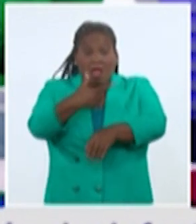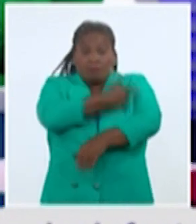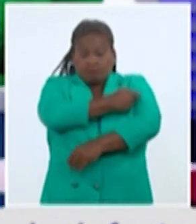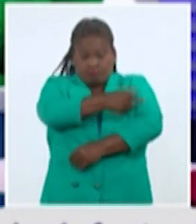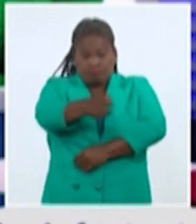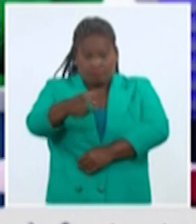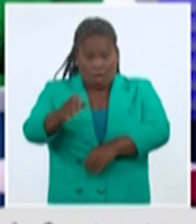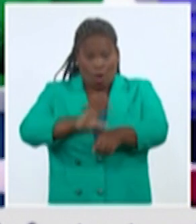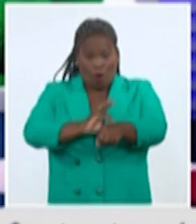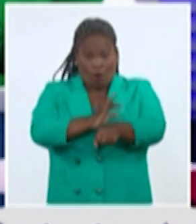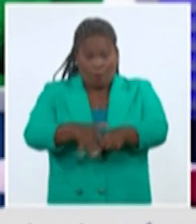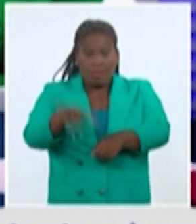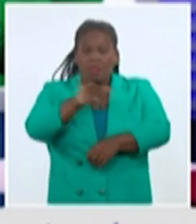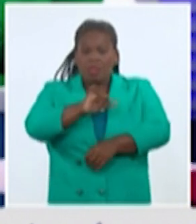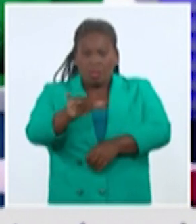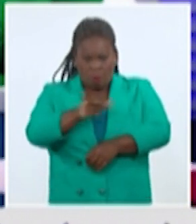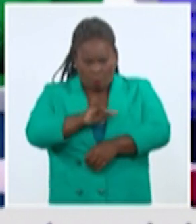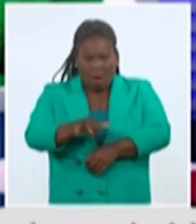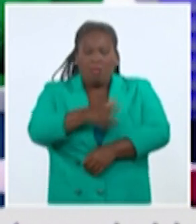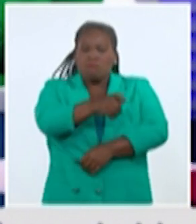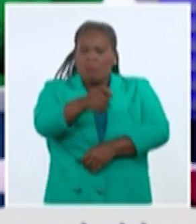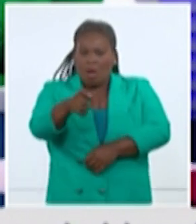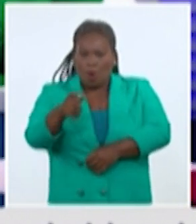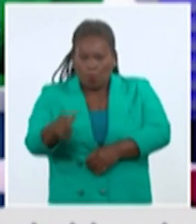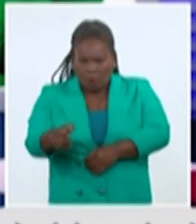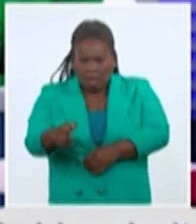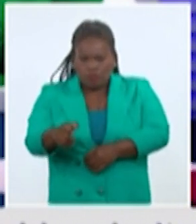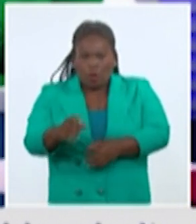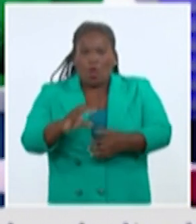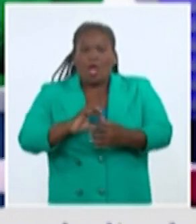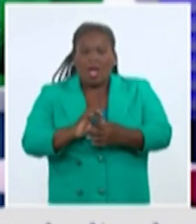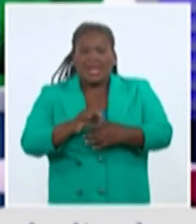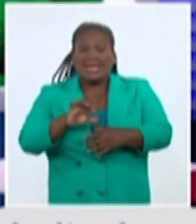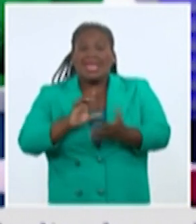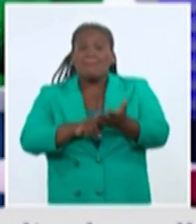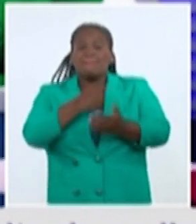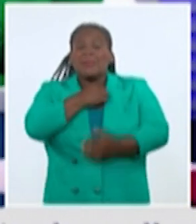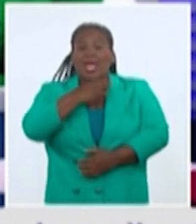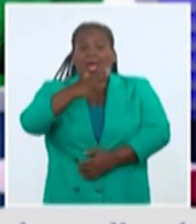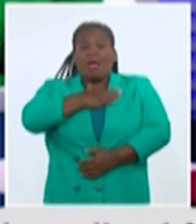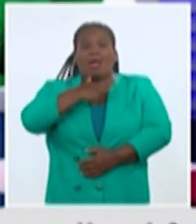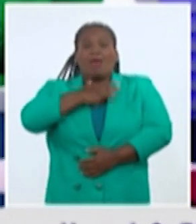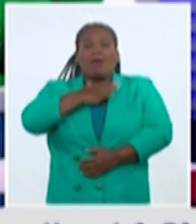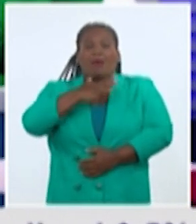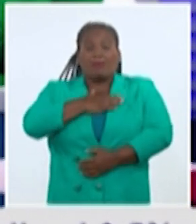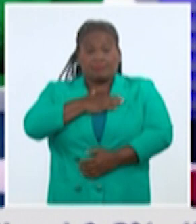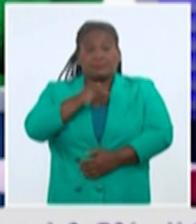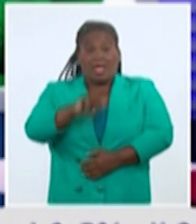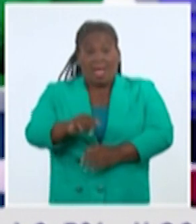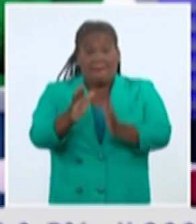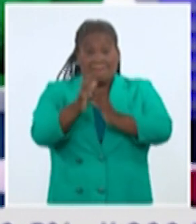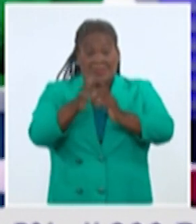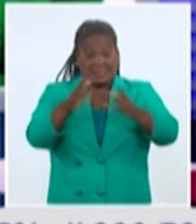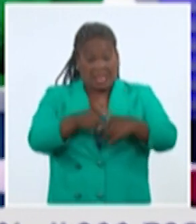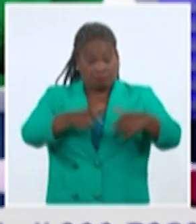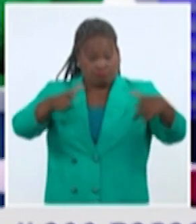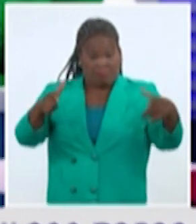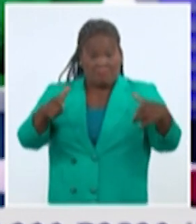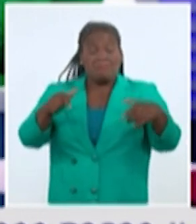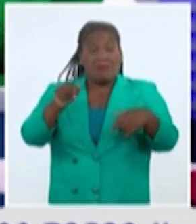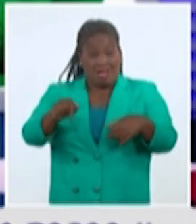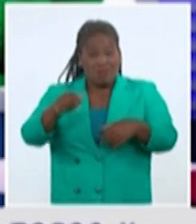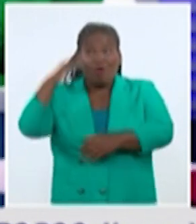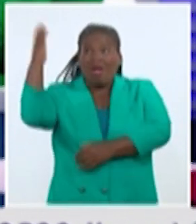campaña de influenza estacional. Como él hacía referencia, corresponde a estos meses el mayor incremento, el alza de los cuadros respiratorios